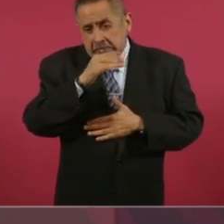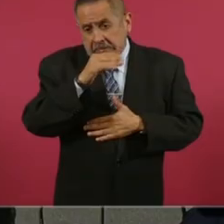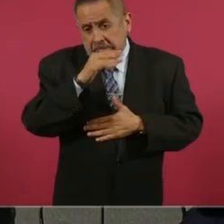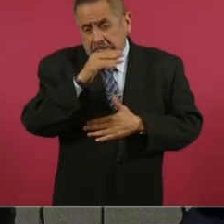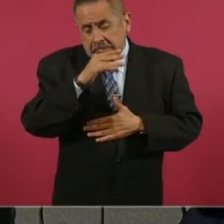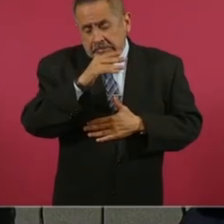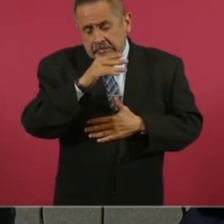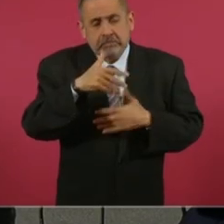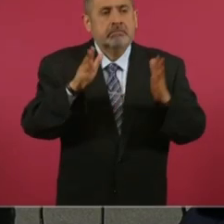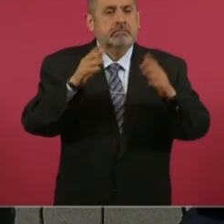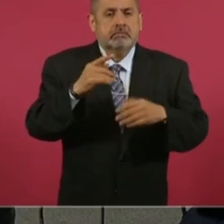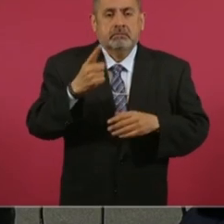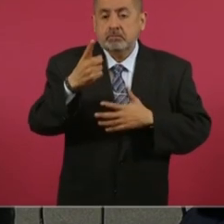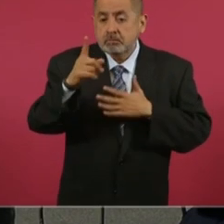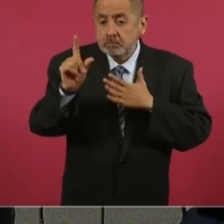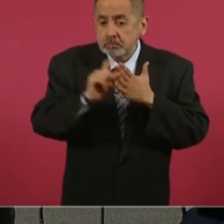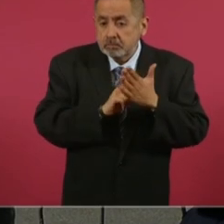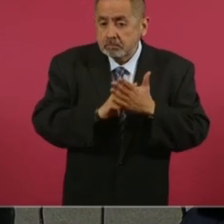sufriendo.